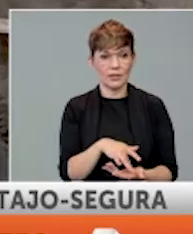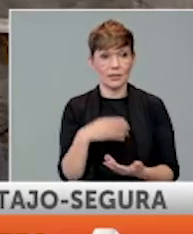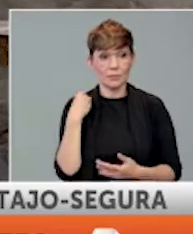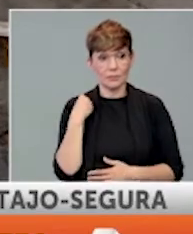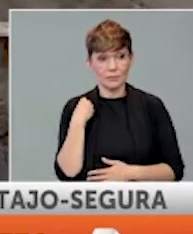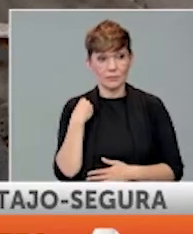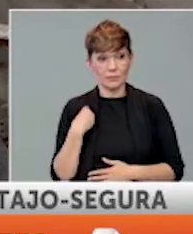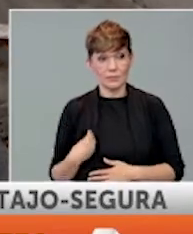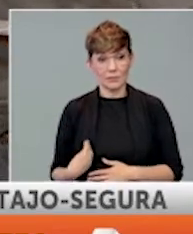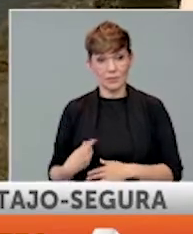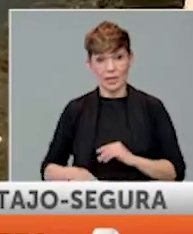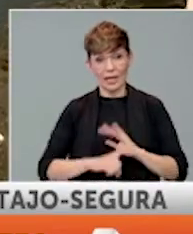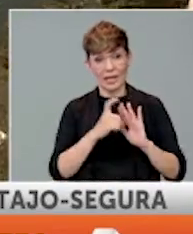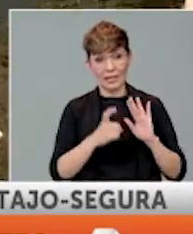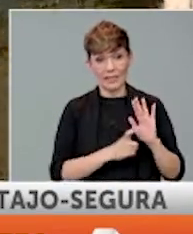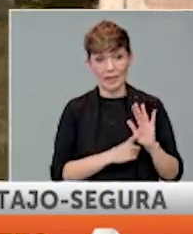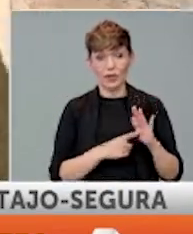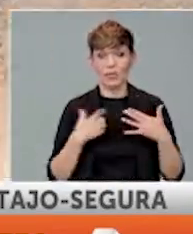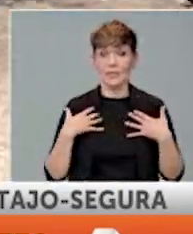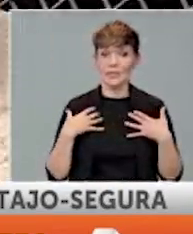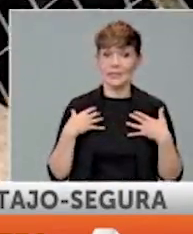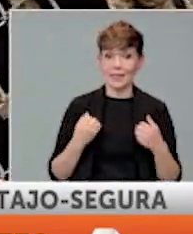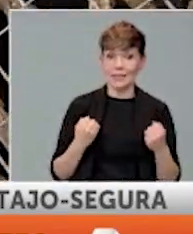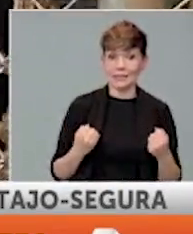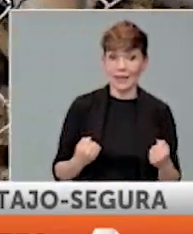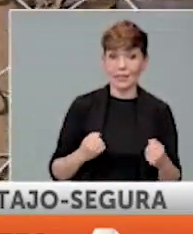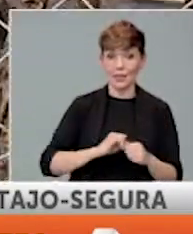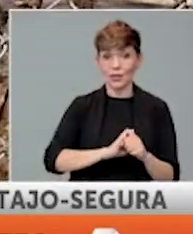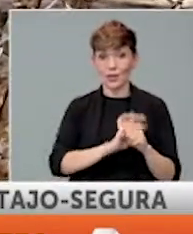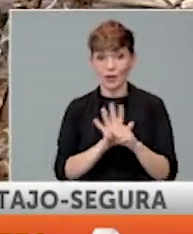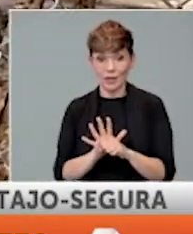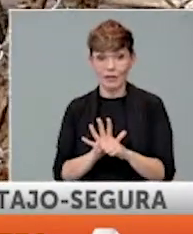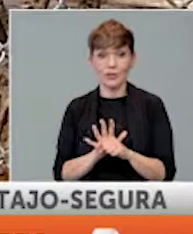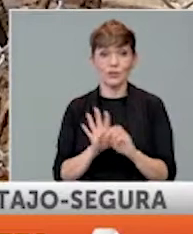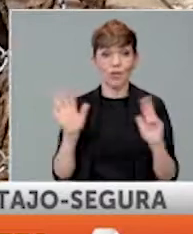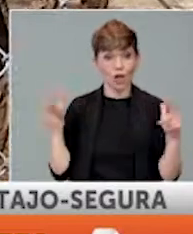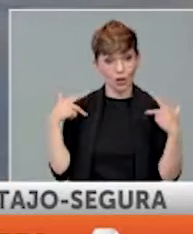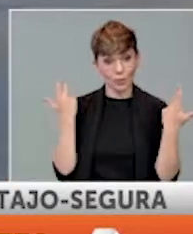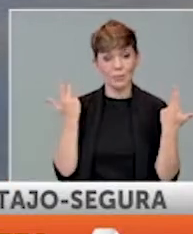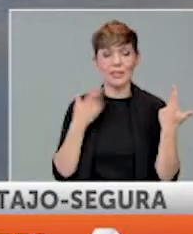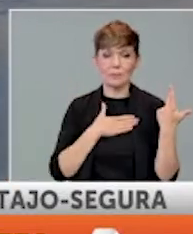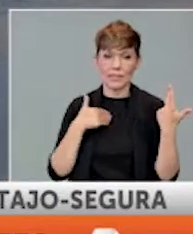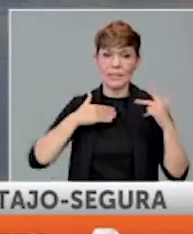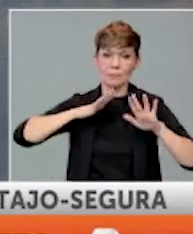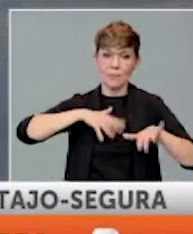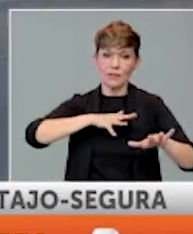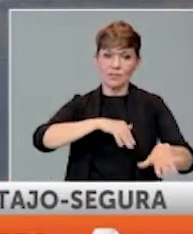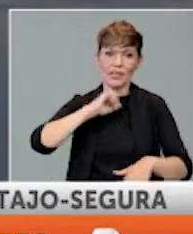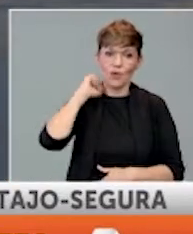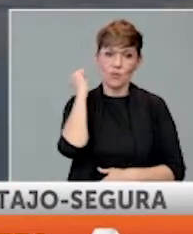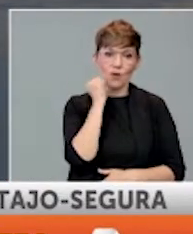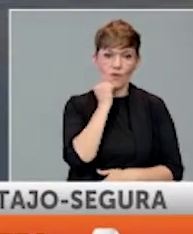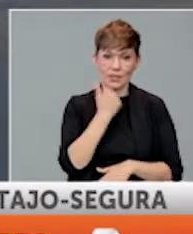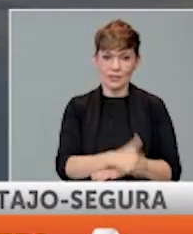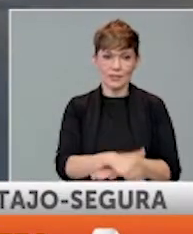profusa legislación sanitaria COVID existente nos permita, ¿no? Es decir, nos vamos a lanzar a la calle